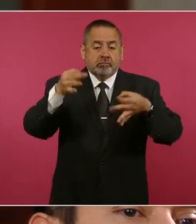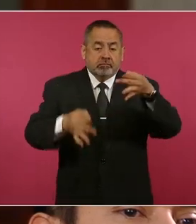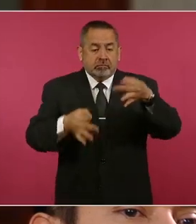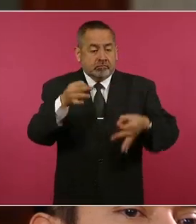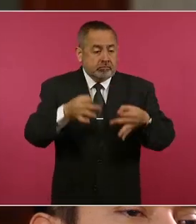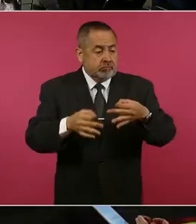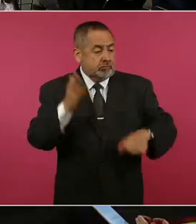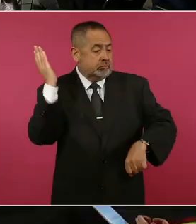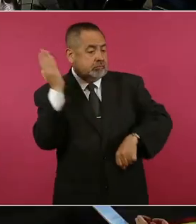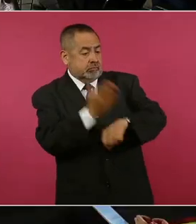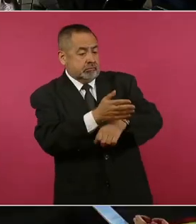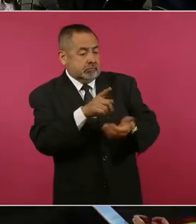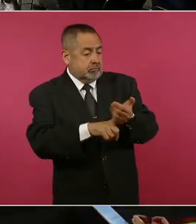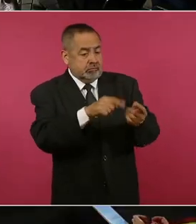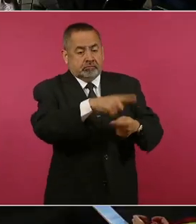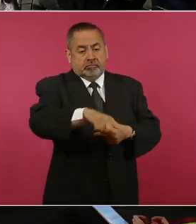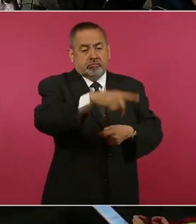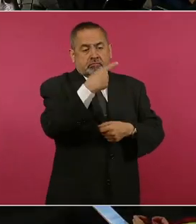asalto a nuestra soberanía?